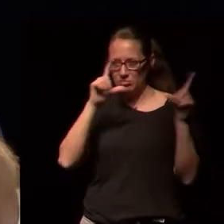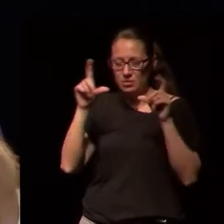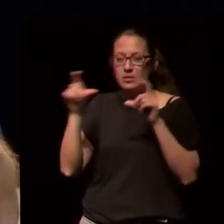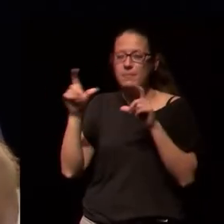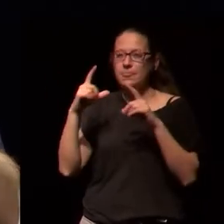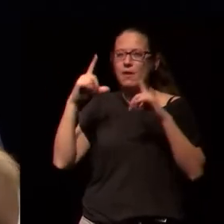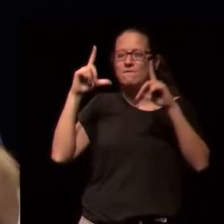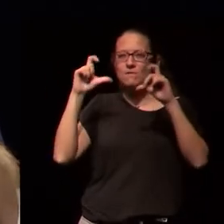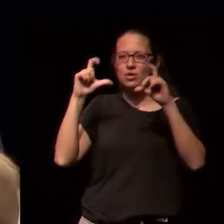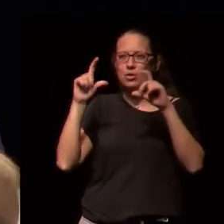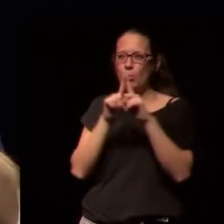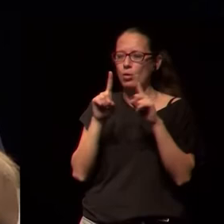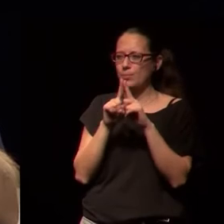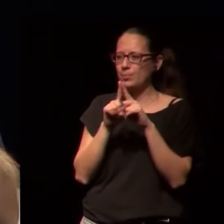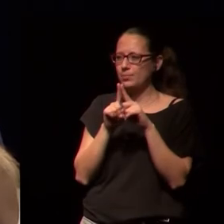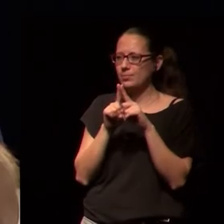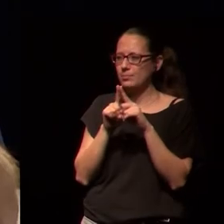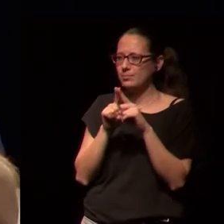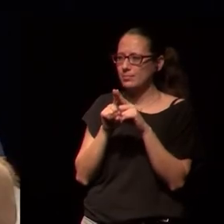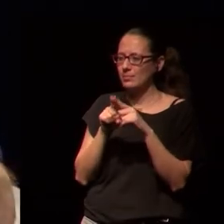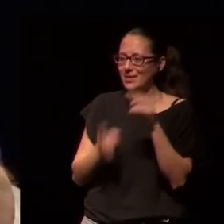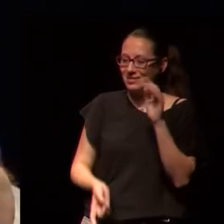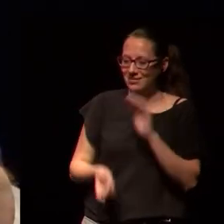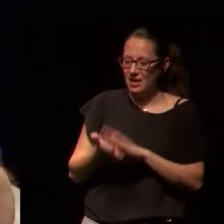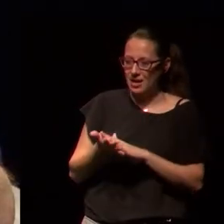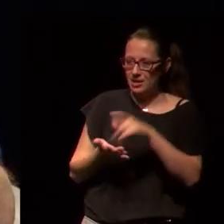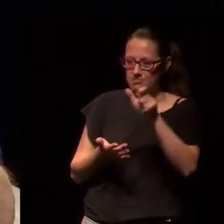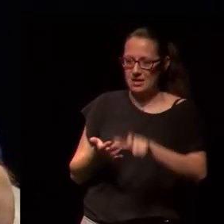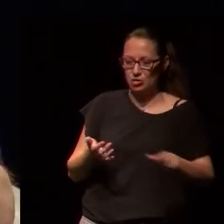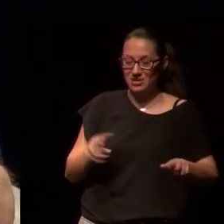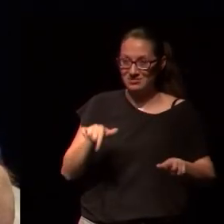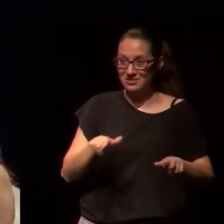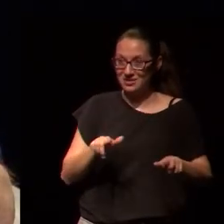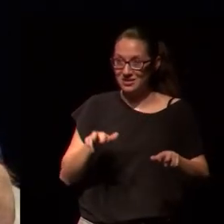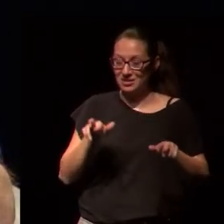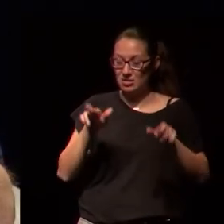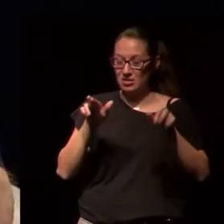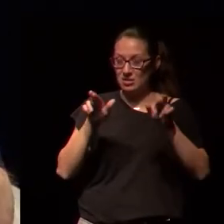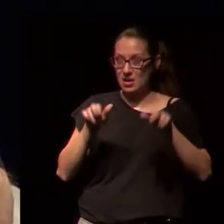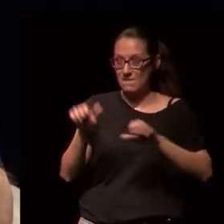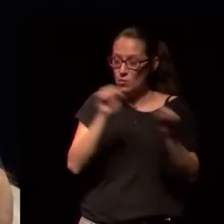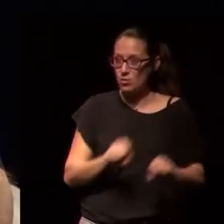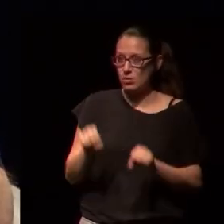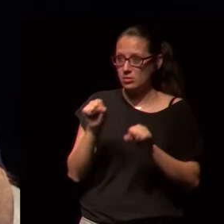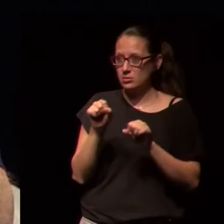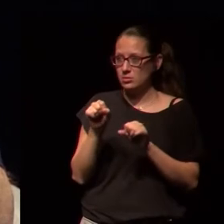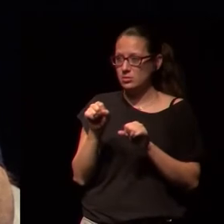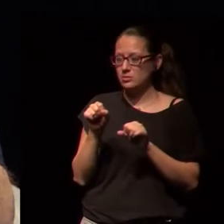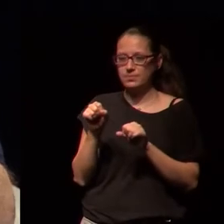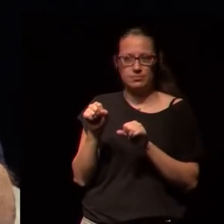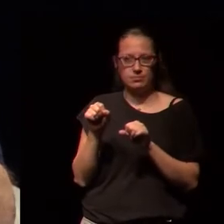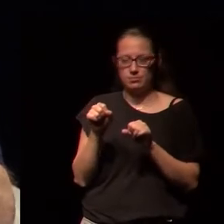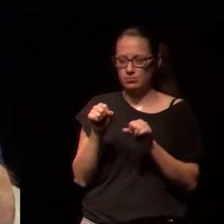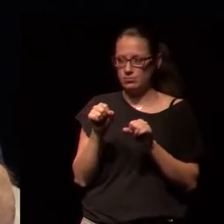son fotos creadas por las personas en esos refugios. Algunas de las